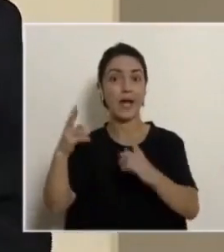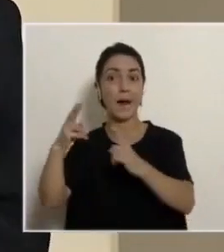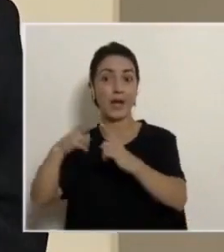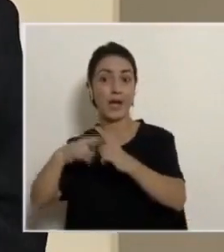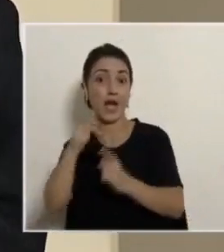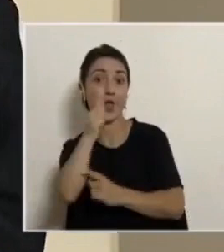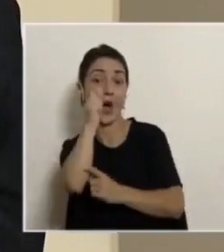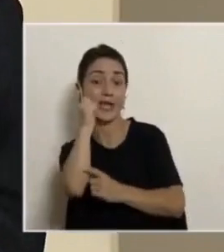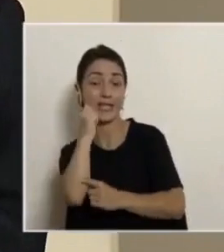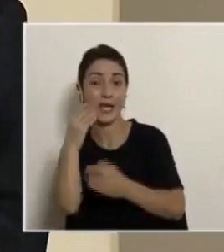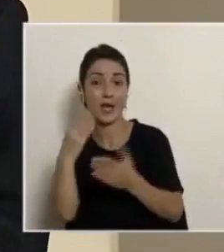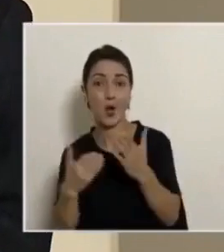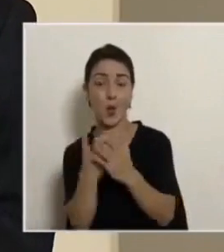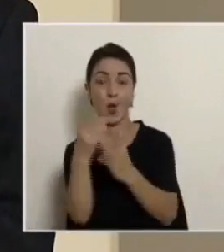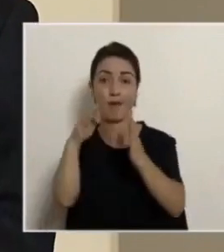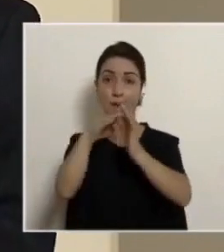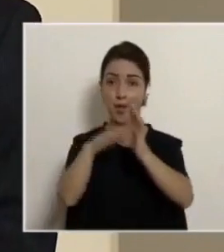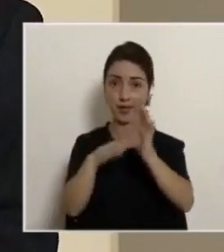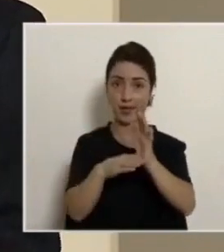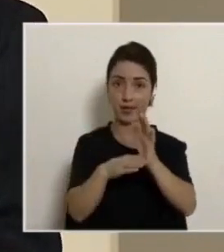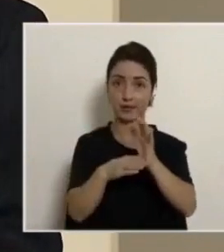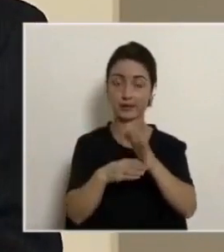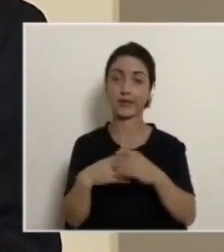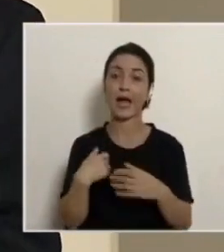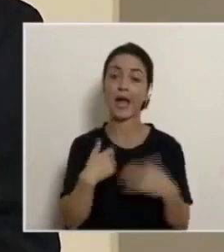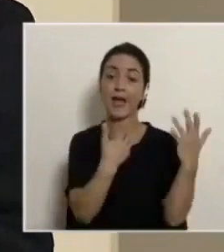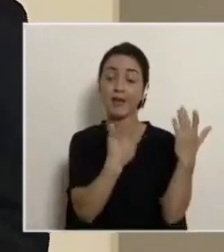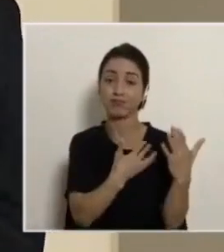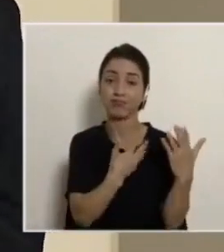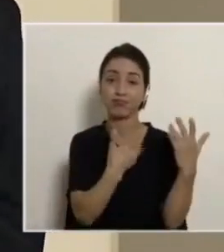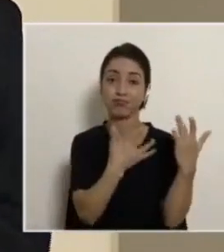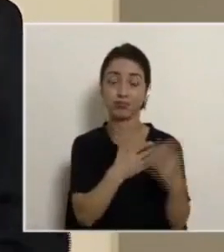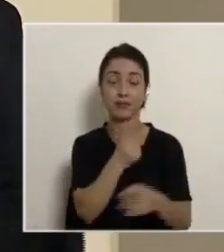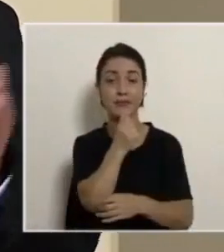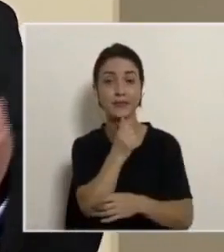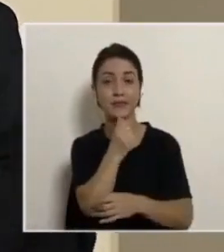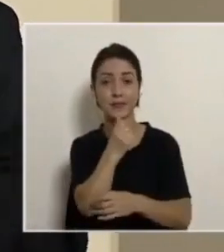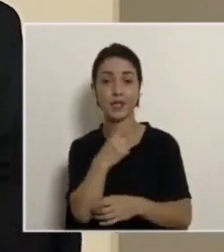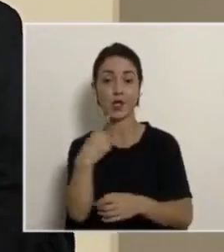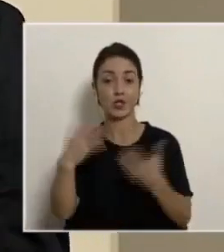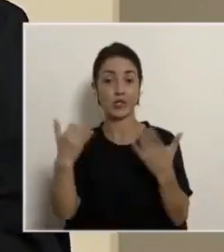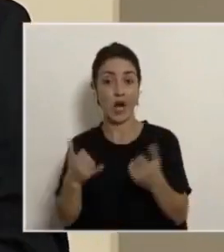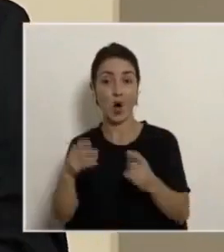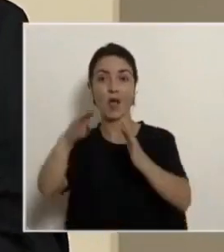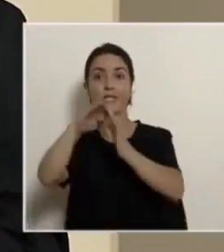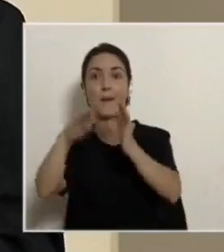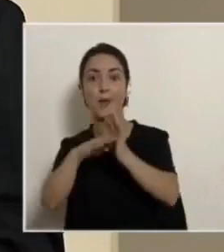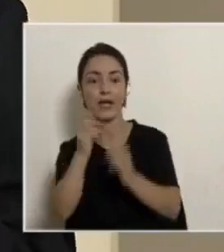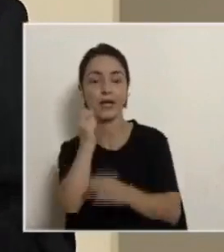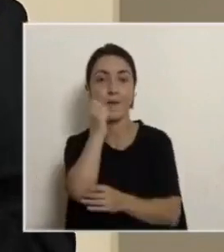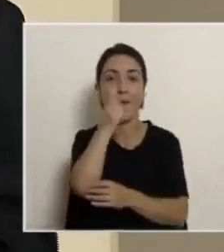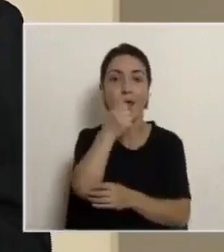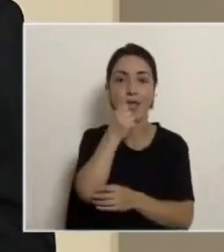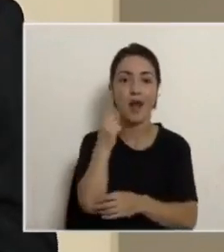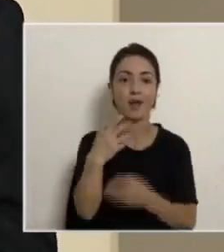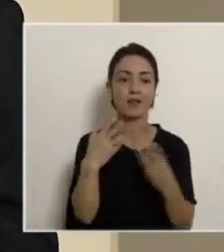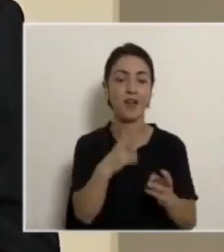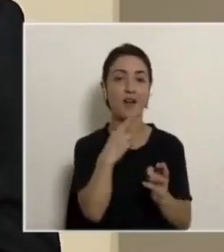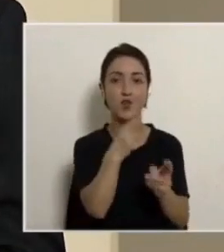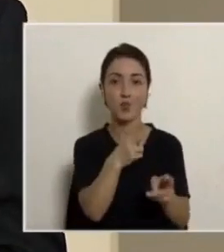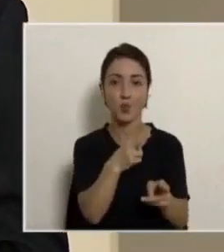ayer. Las medidas tienen un efecto que va tardando en el tiempo. No es que usted tome una medida hoy y ya mañana se da el